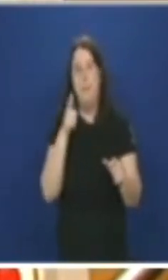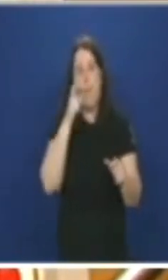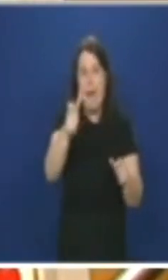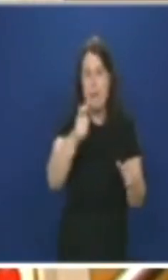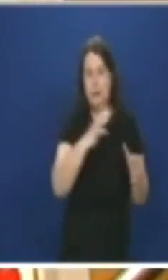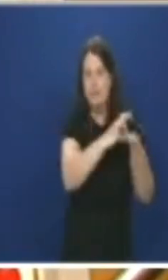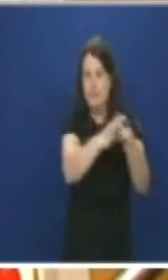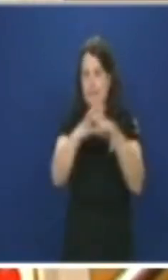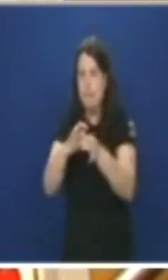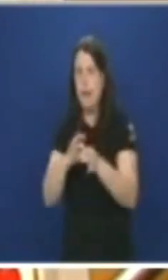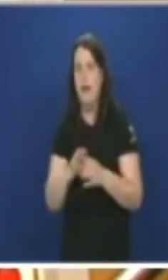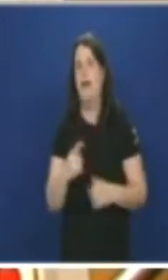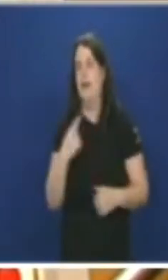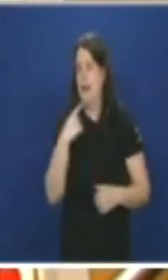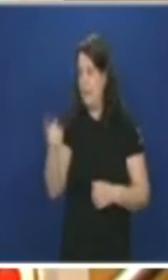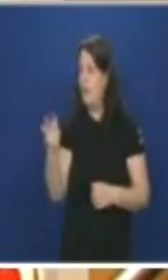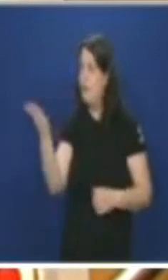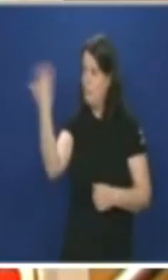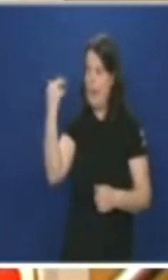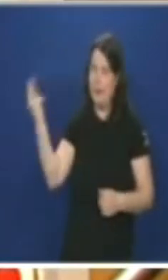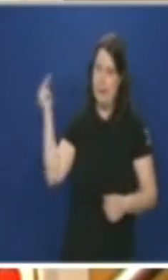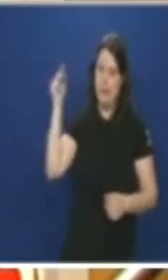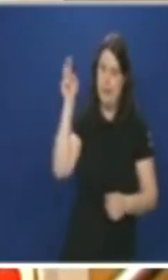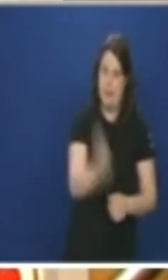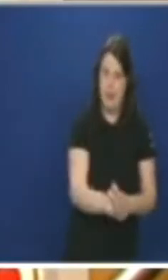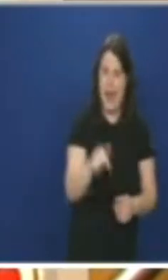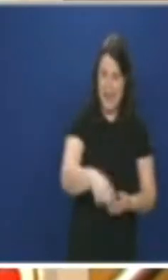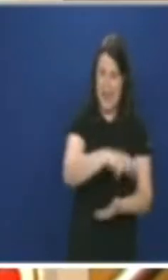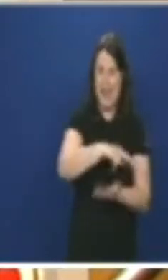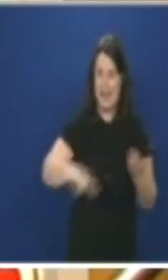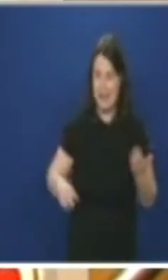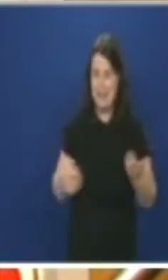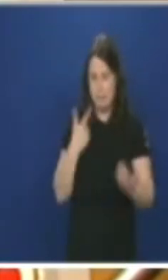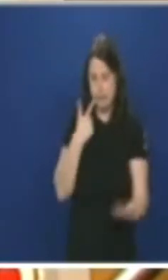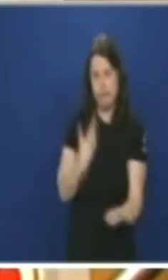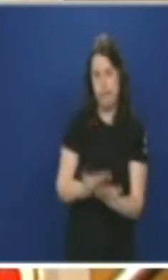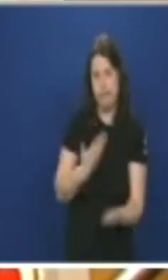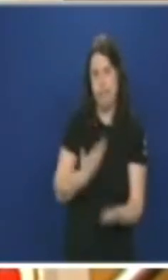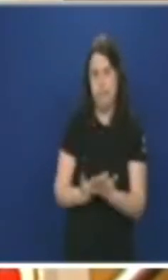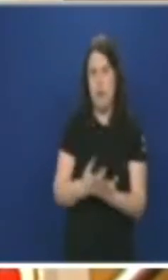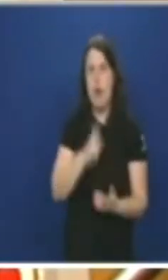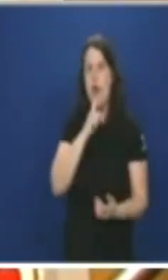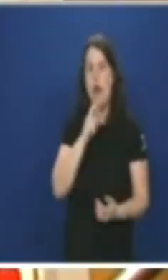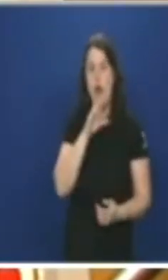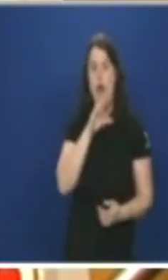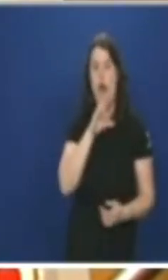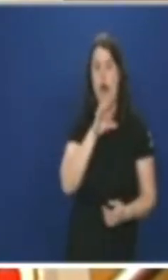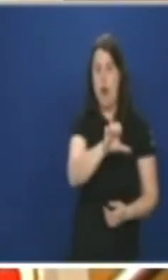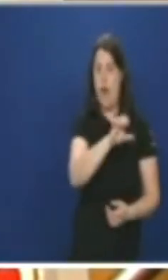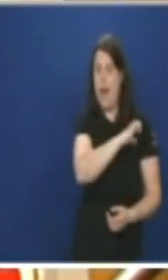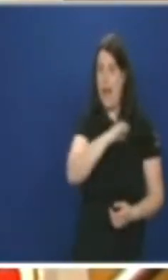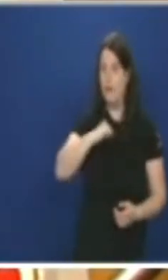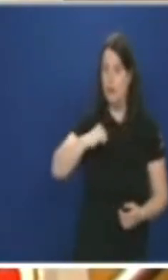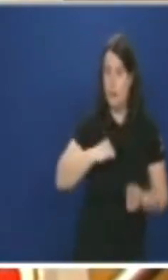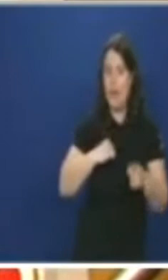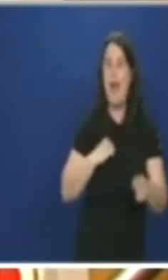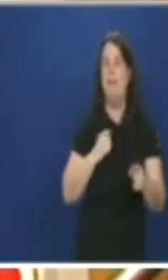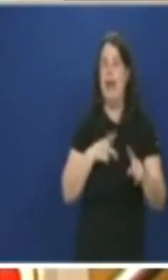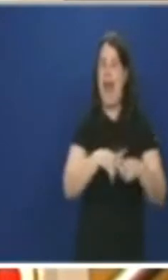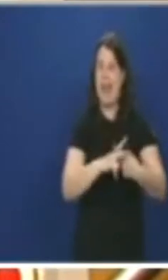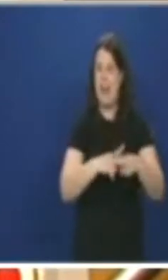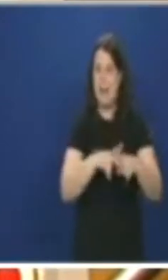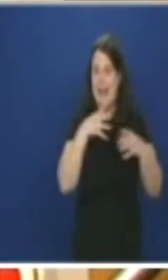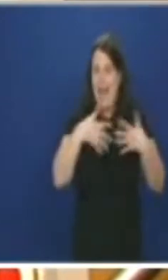pidámoslle que se achegue a Galicia e comprobe como soubemos facer da autonomía unha ferramenta de